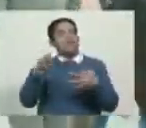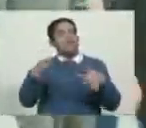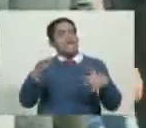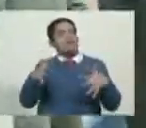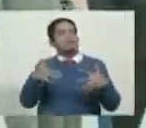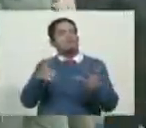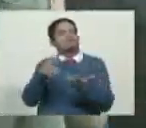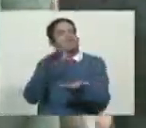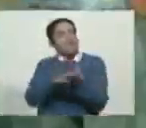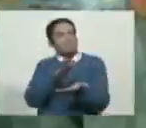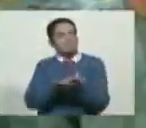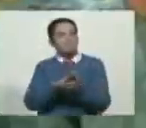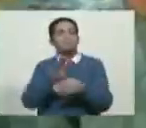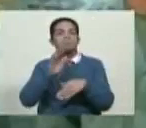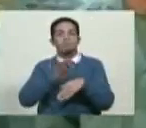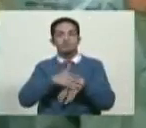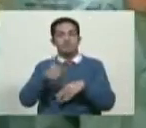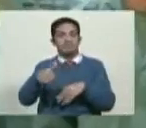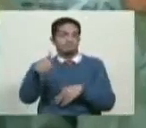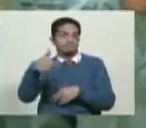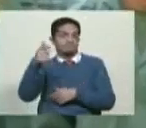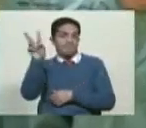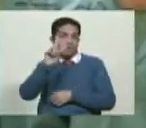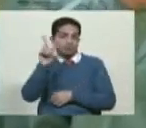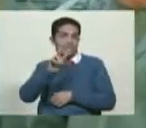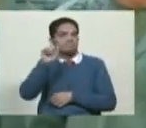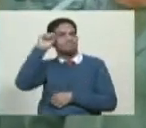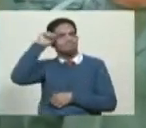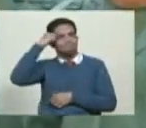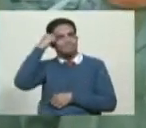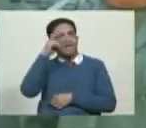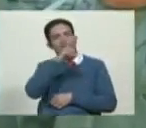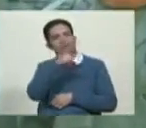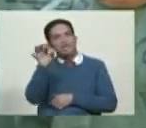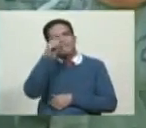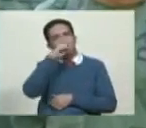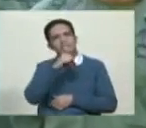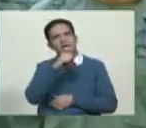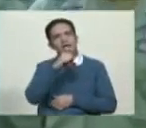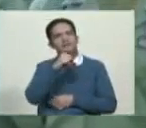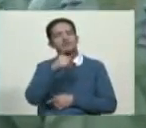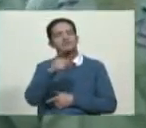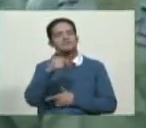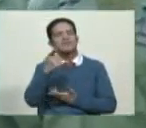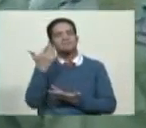cuando nuestra nación conmemora los 200 años del Bicentenario de